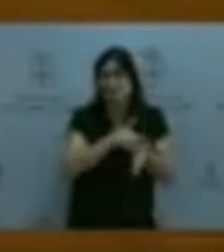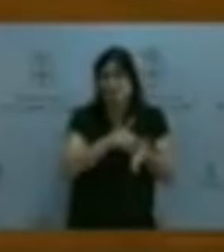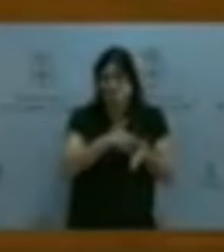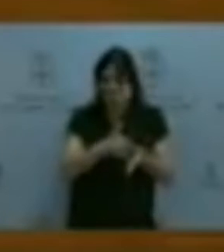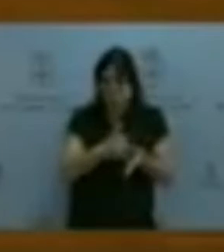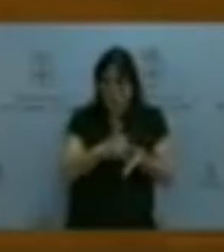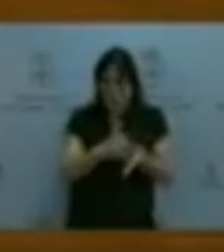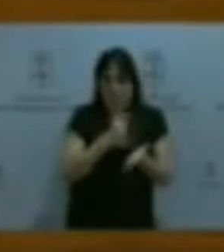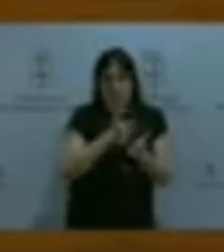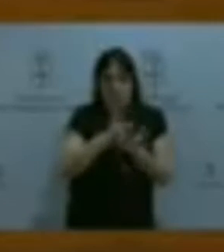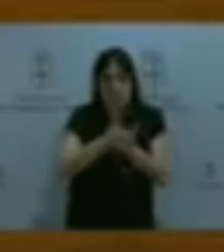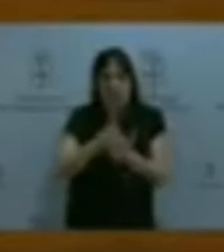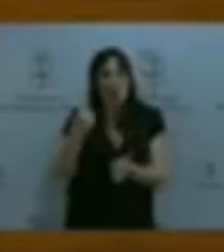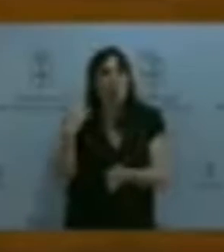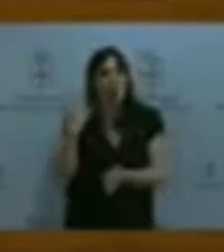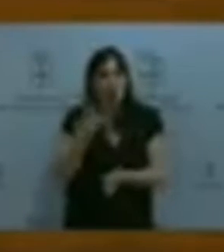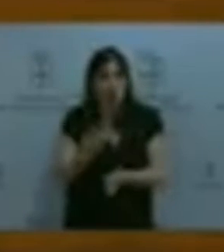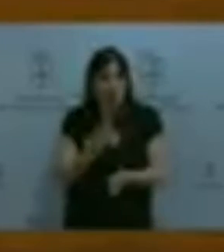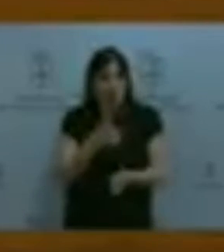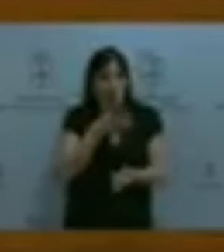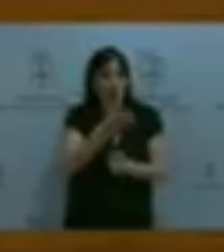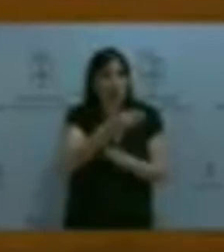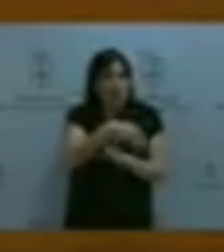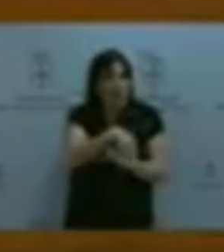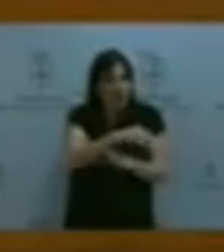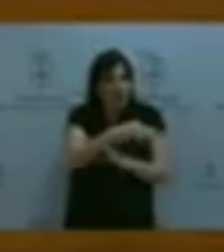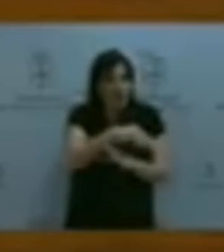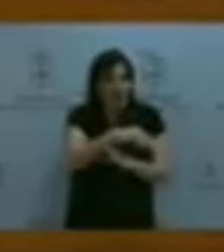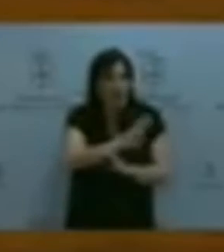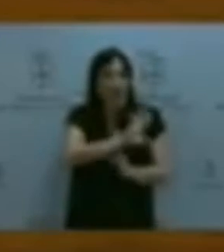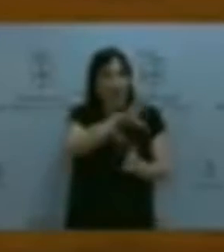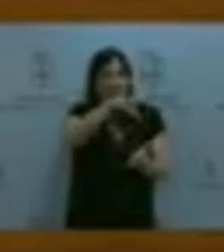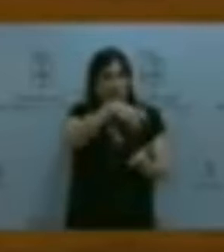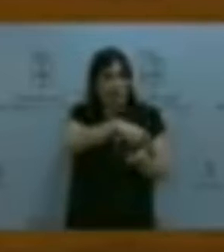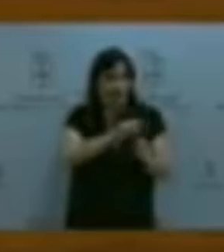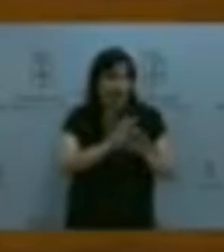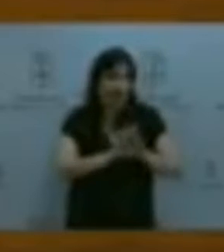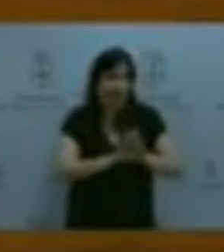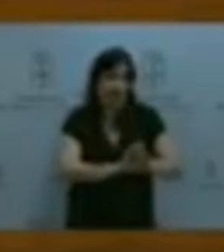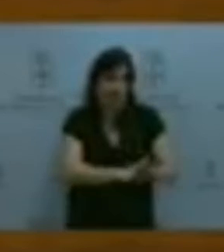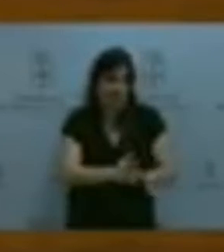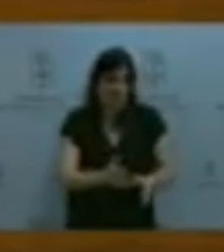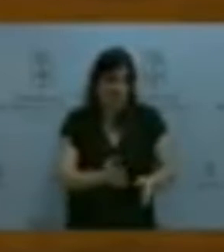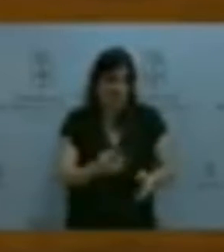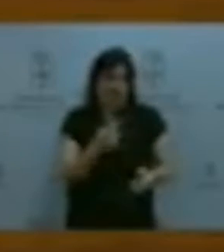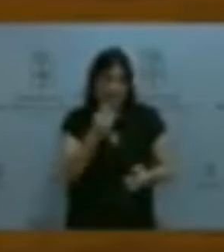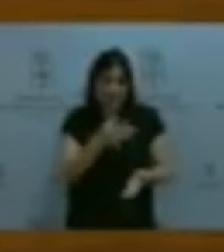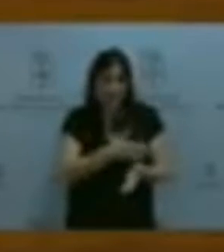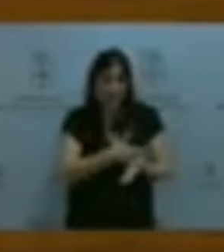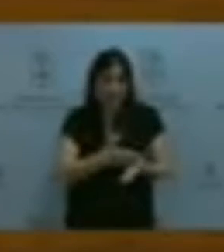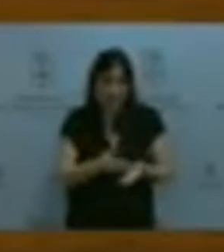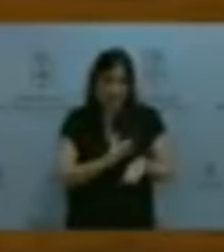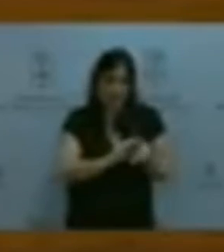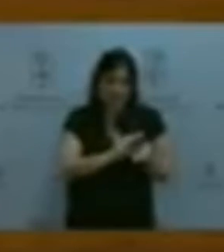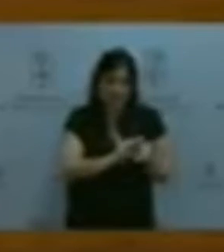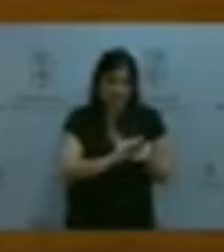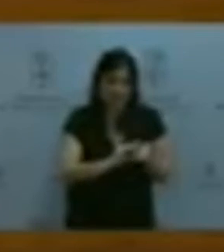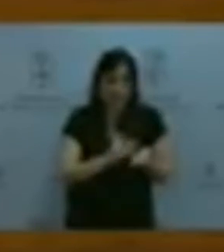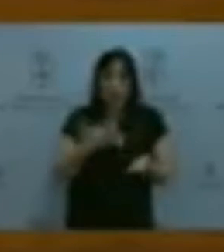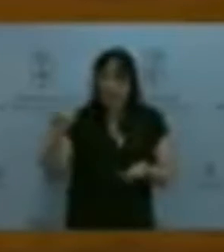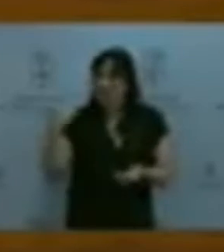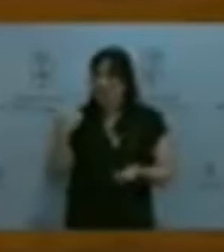mantener esa ruina. Y mire, hablar del pasado, efectivamente, no gusta, pero ustedes